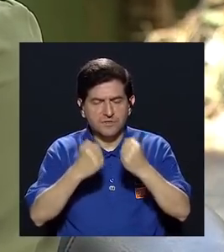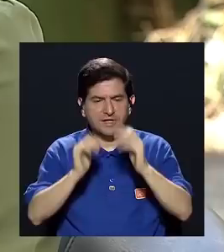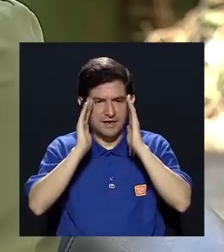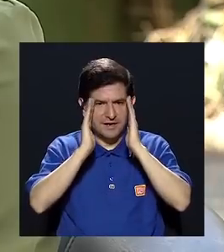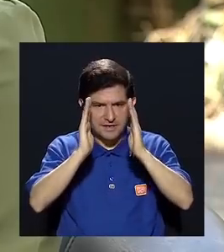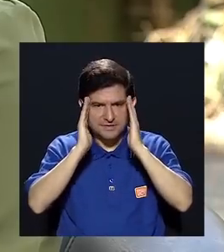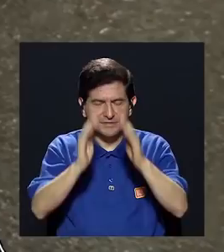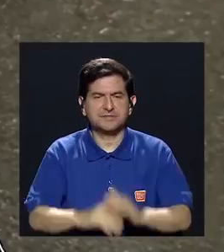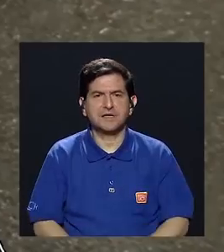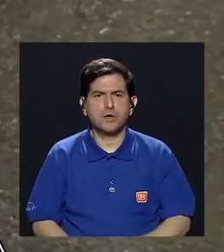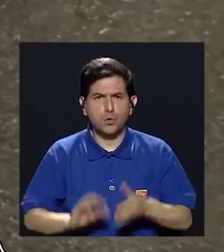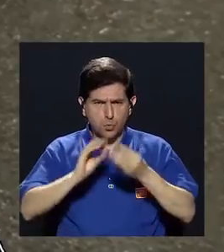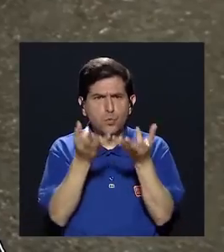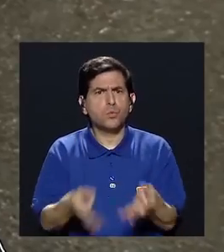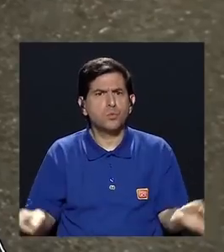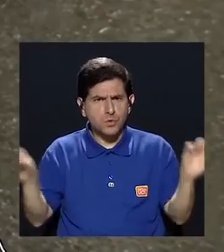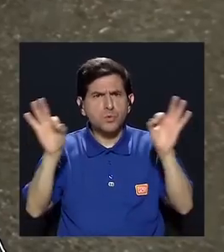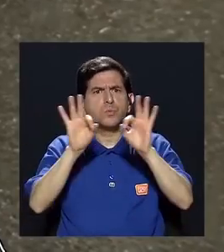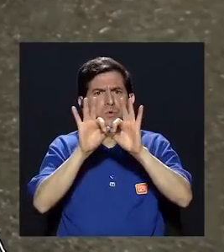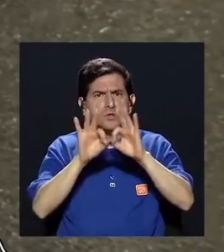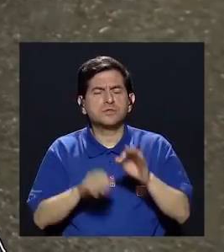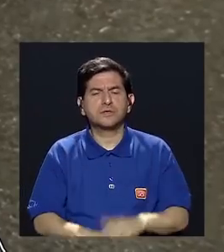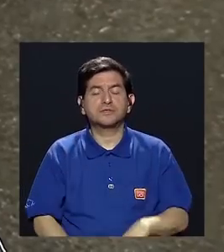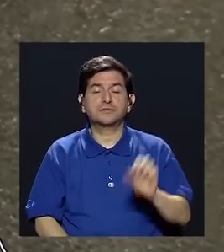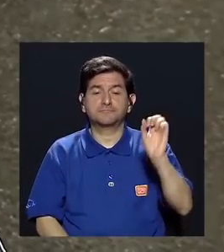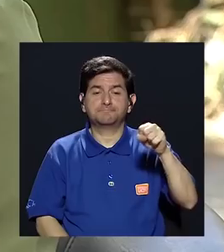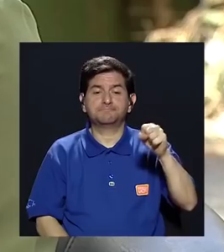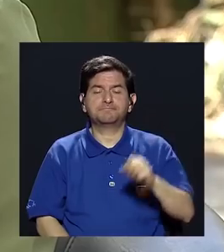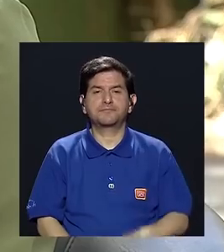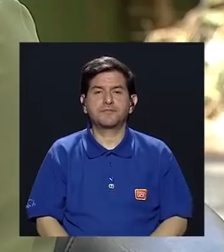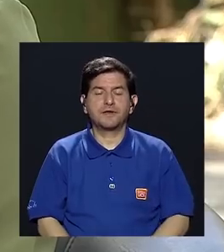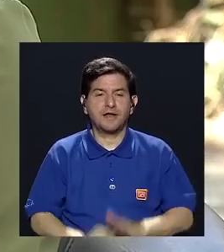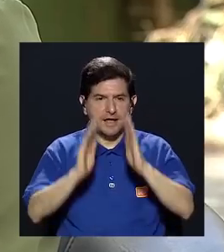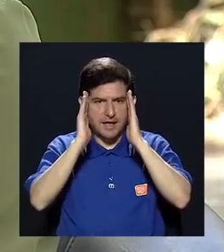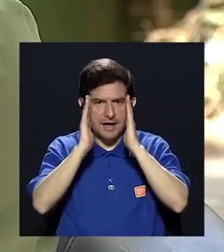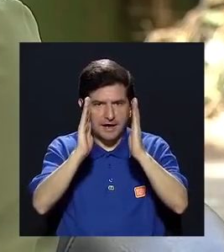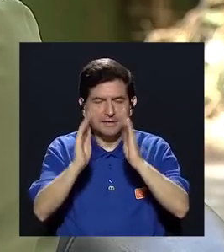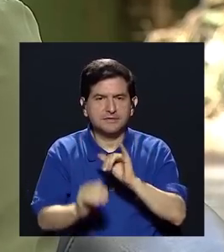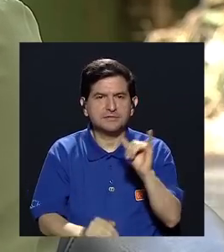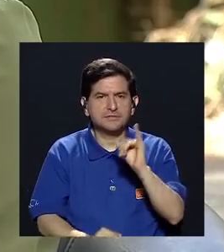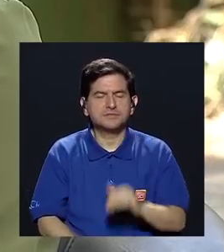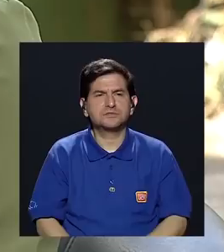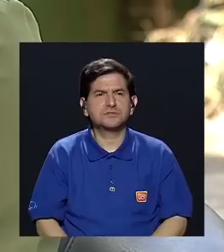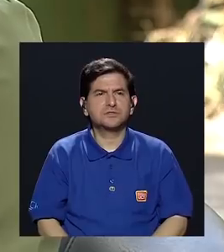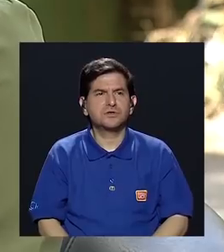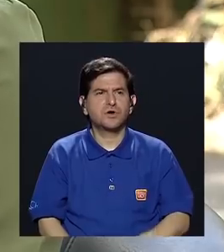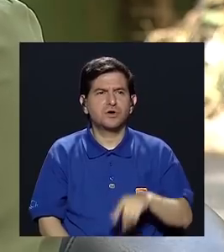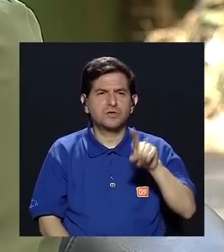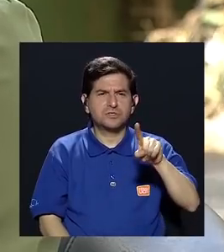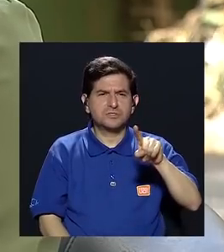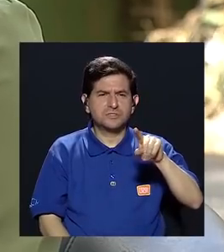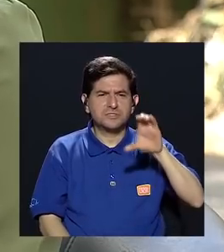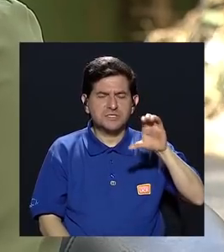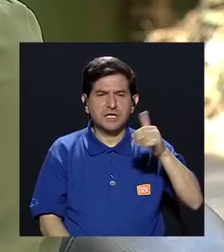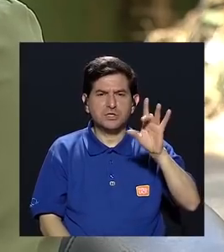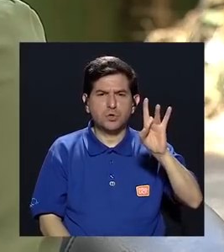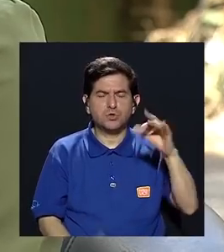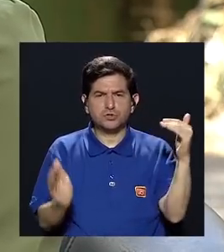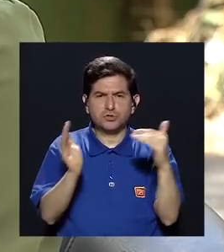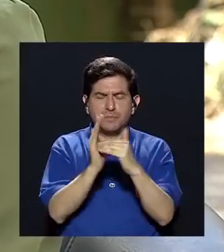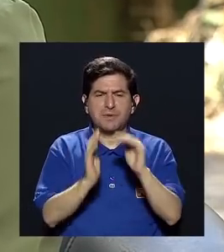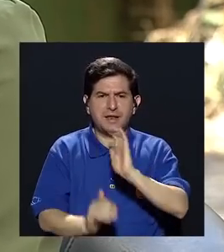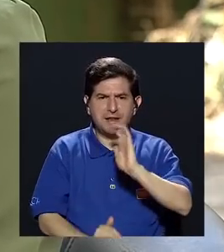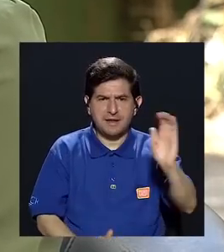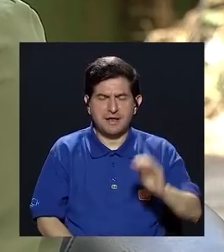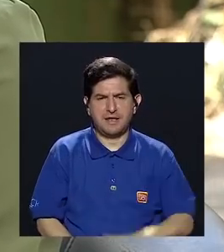esta atención con ellas. Es un número considerable de población. Uh-huh. Y estamos atendiendo más de 108,000